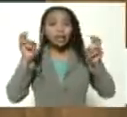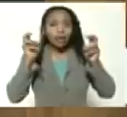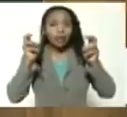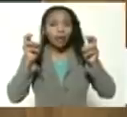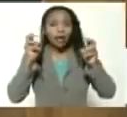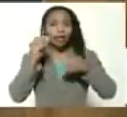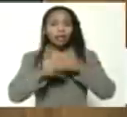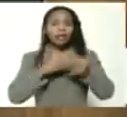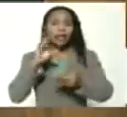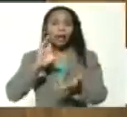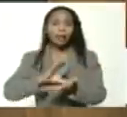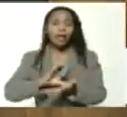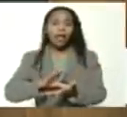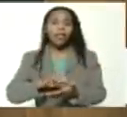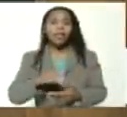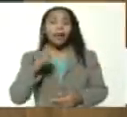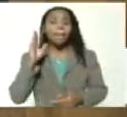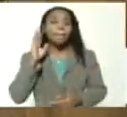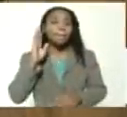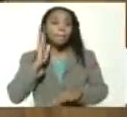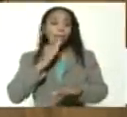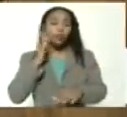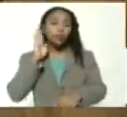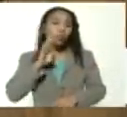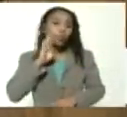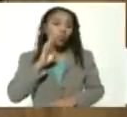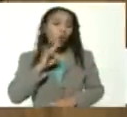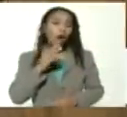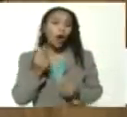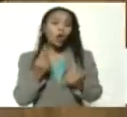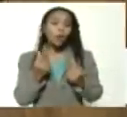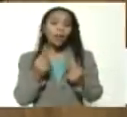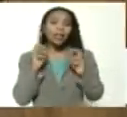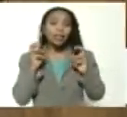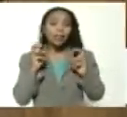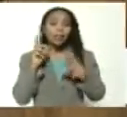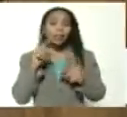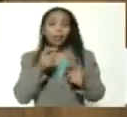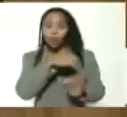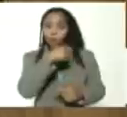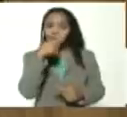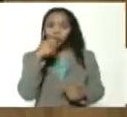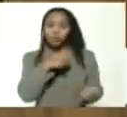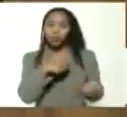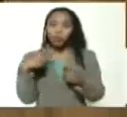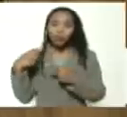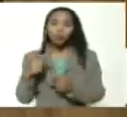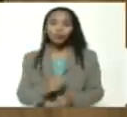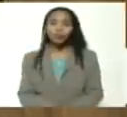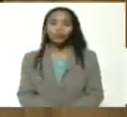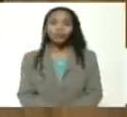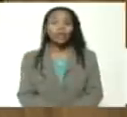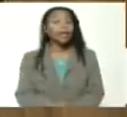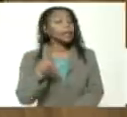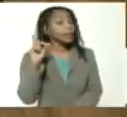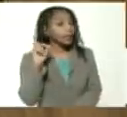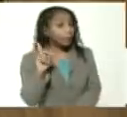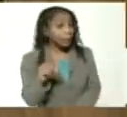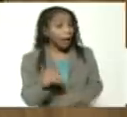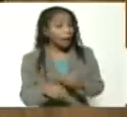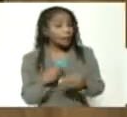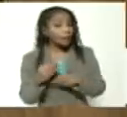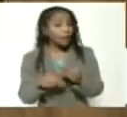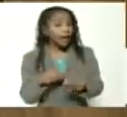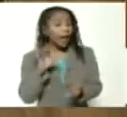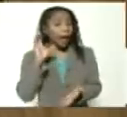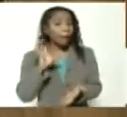de capitales y delitos económicos, siempre vinculados al tema del narcotráfico también. Y también destacar que la